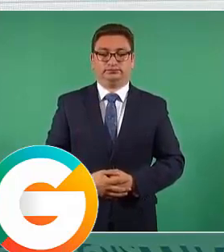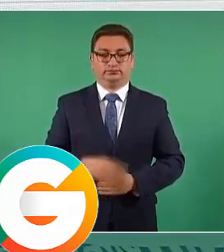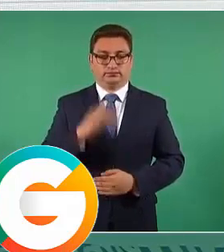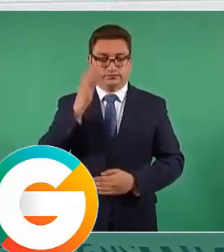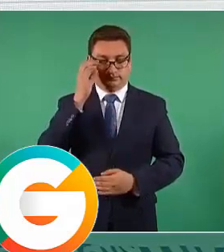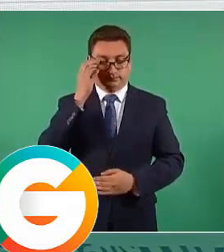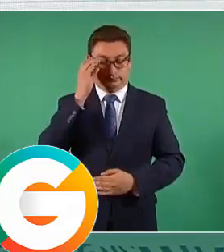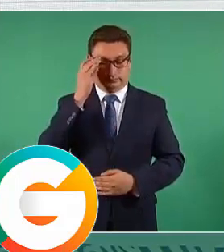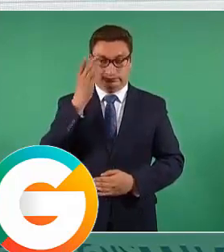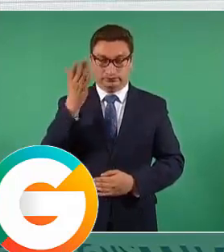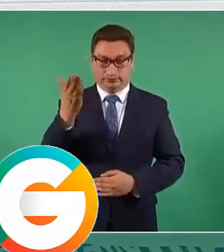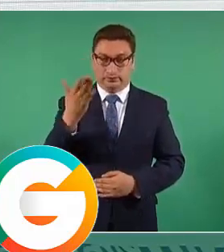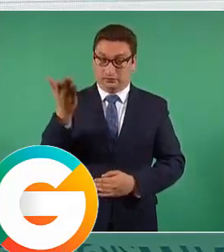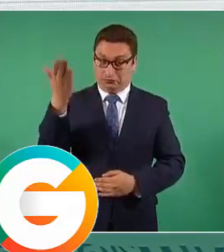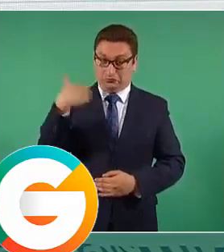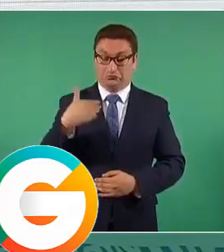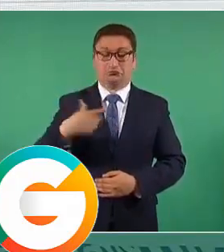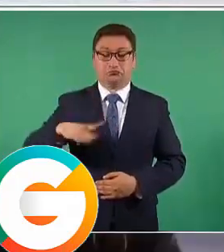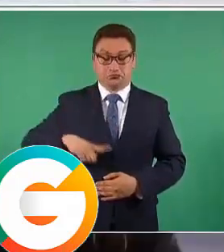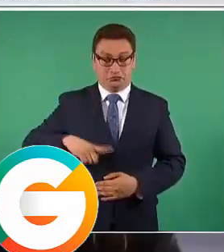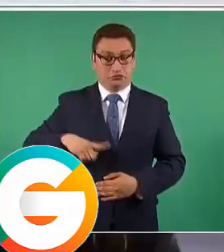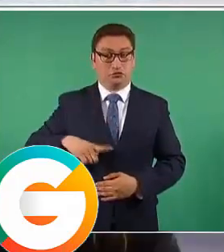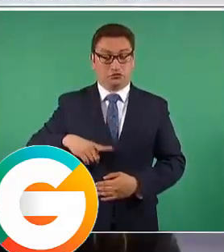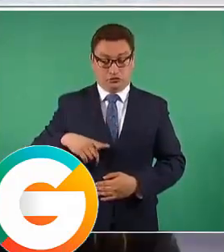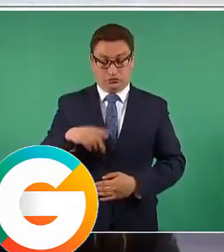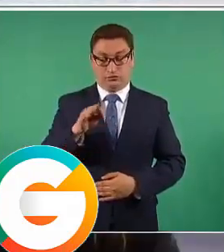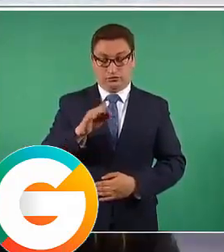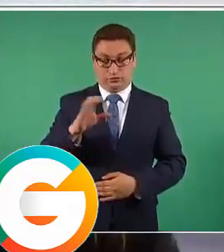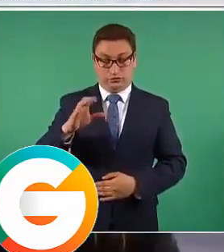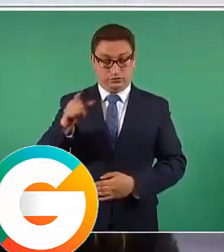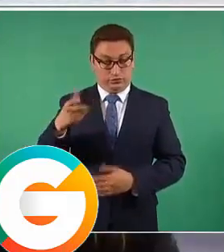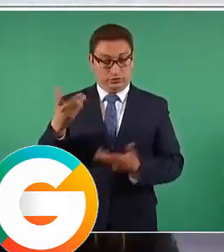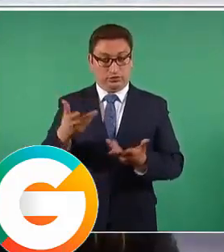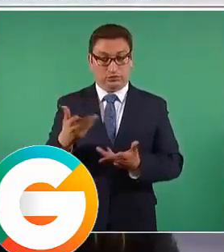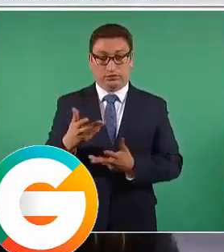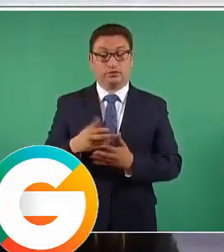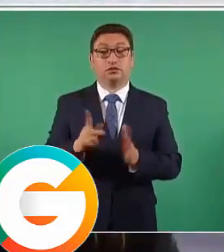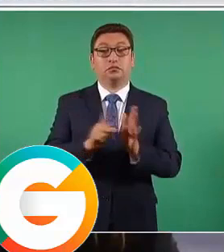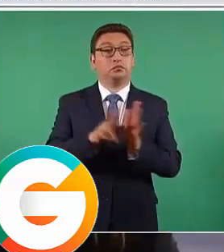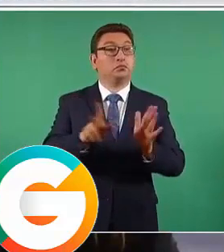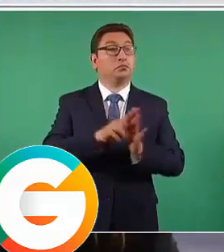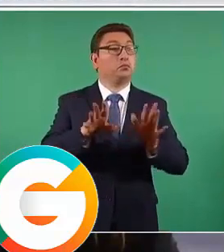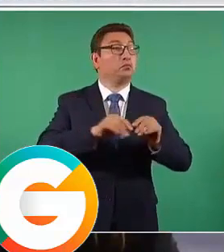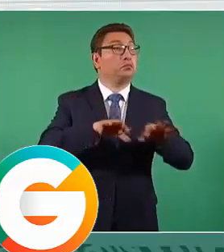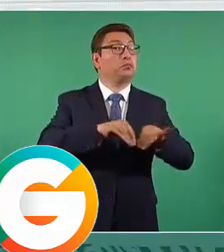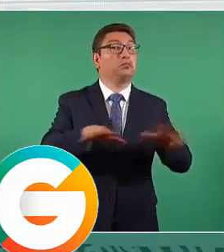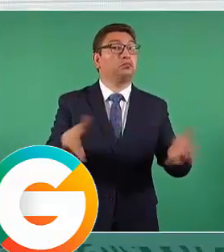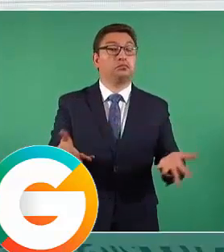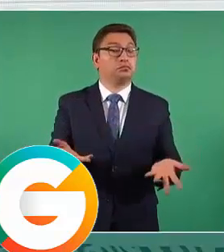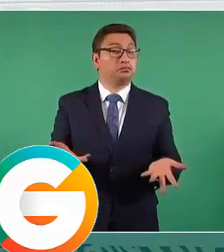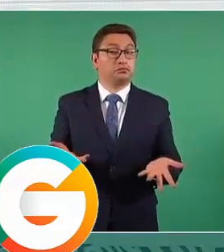Ese fue el gobierno de Calderón, y los medios no